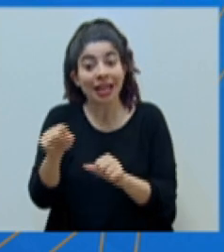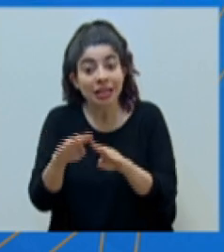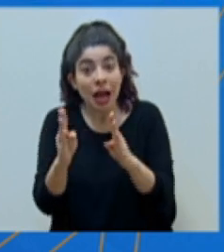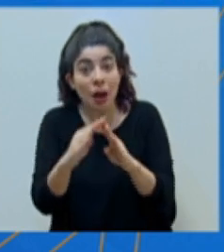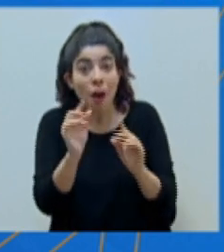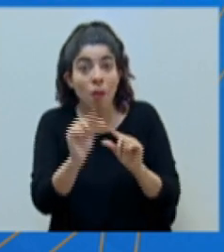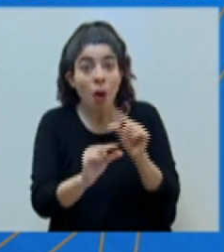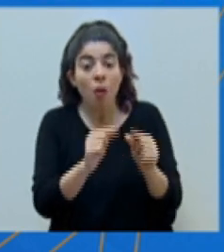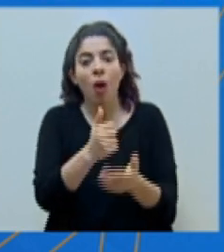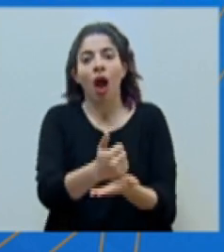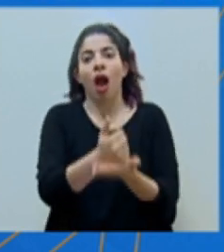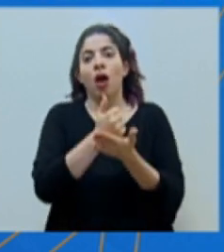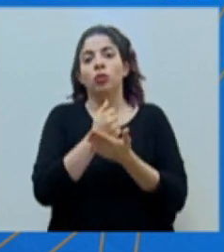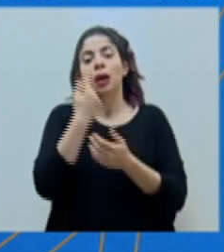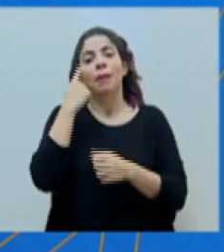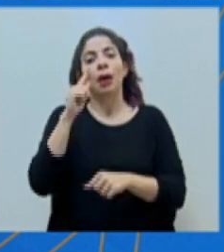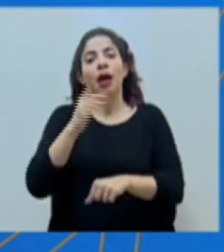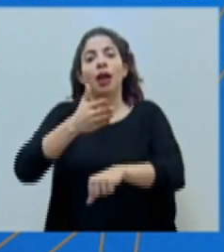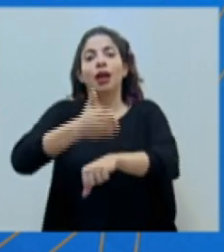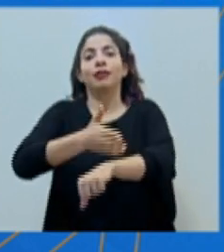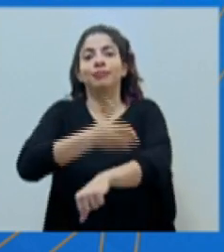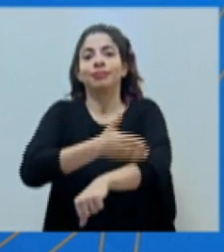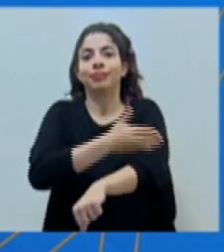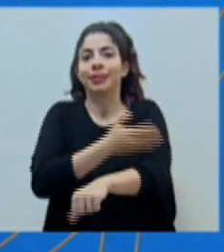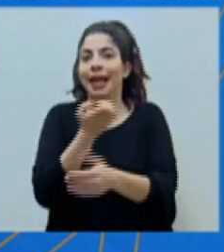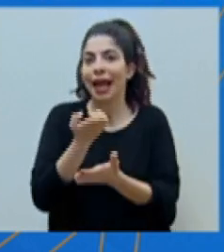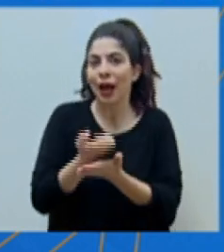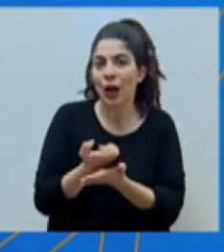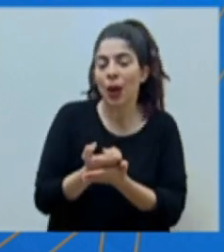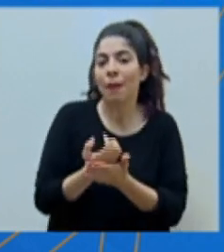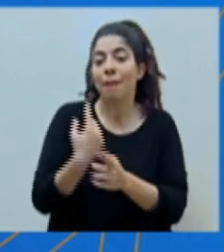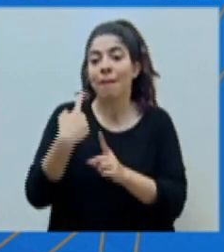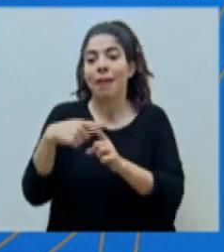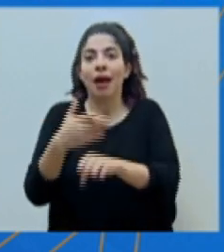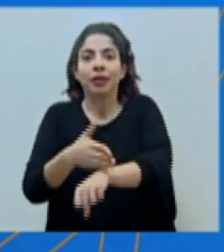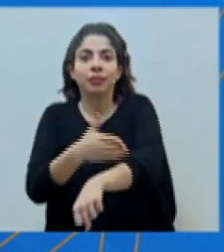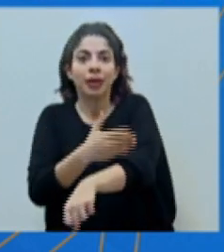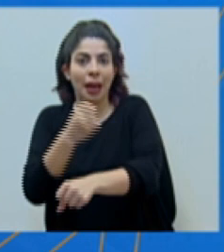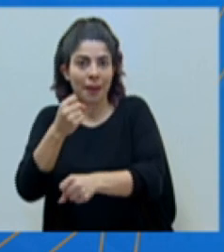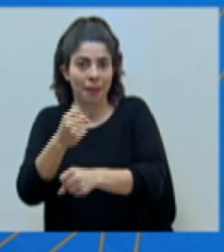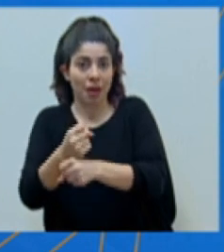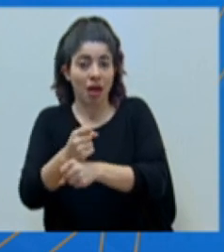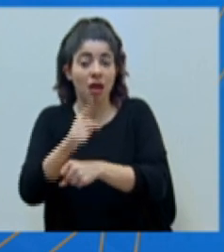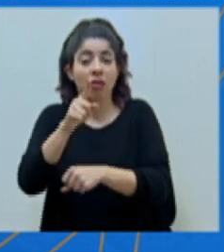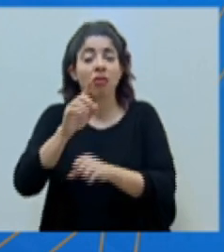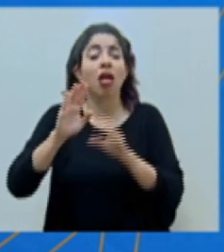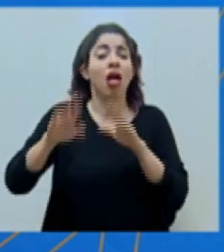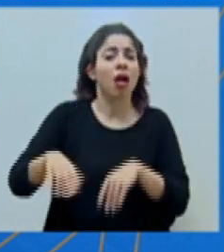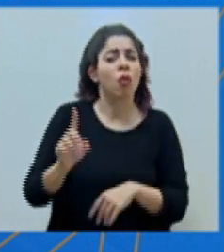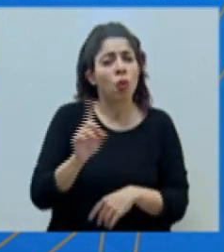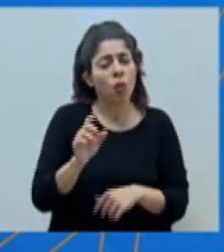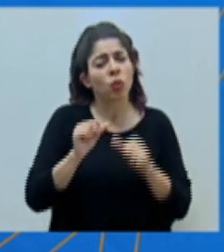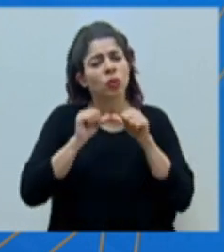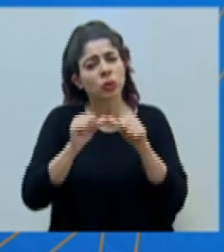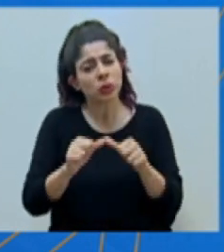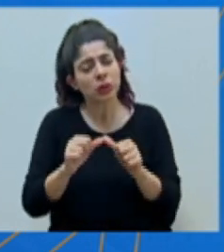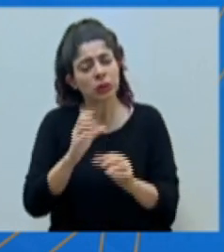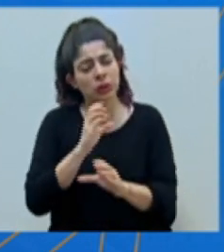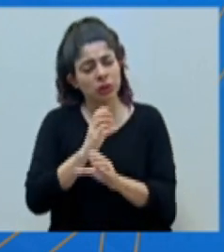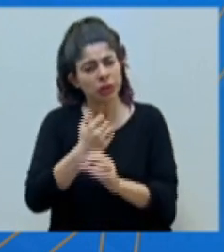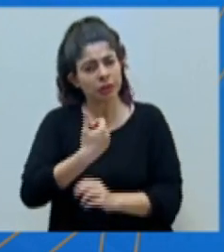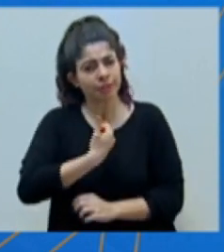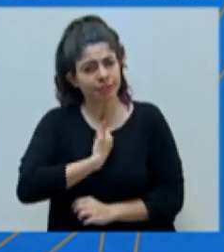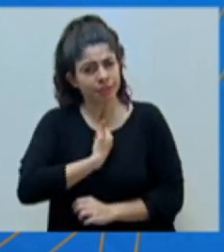también avanzar en la recuperación de la economía y de los empleos. No bajemos la guardia, mantengamos las medidas de